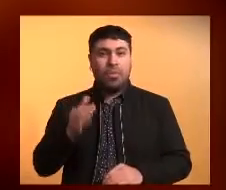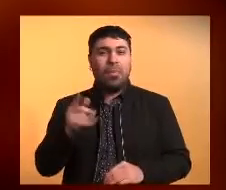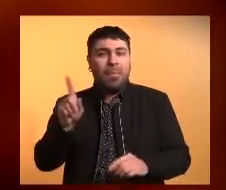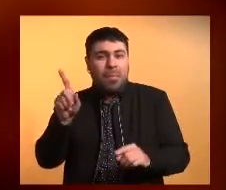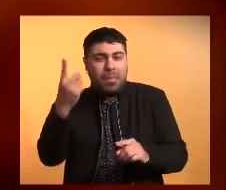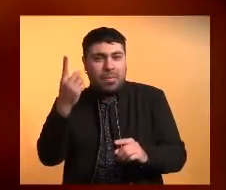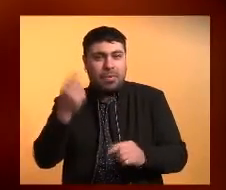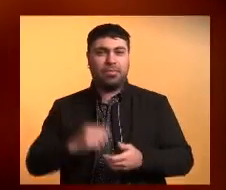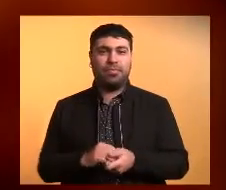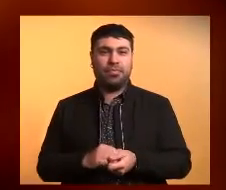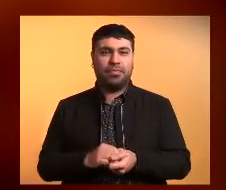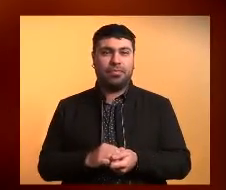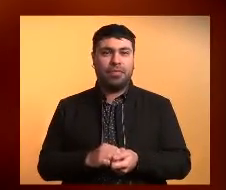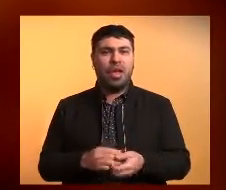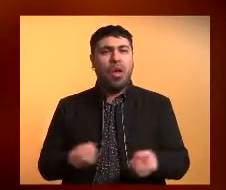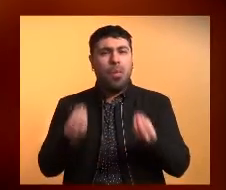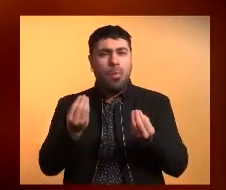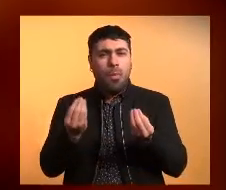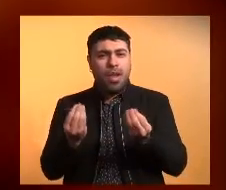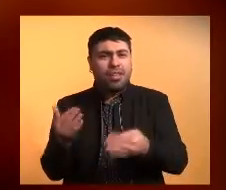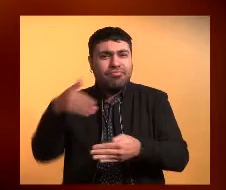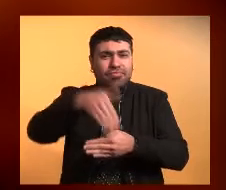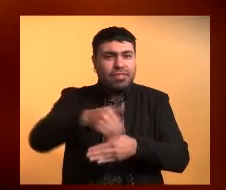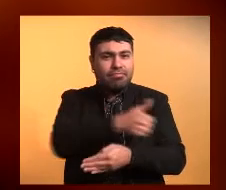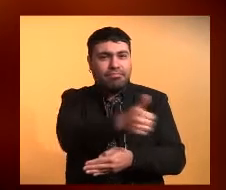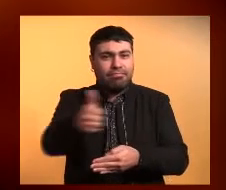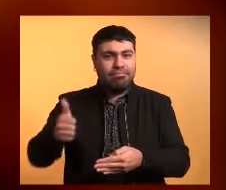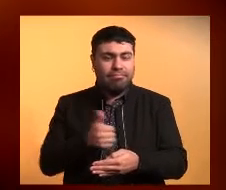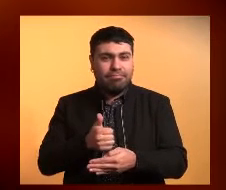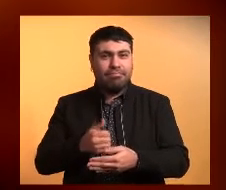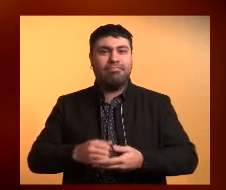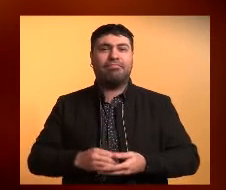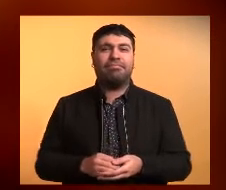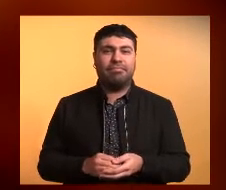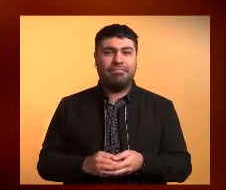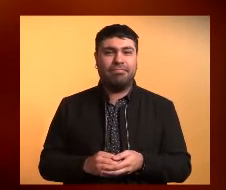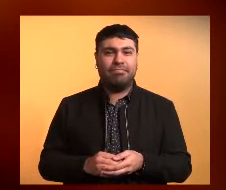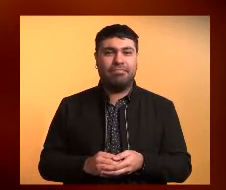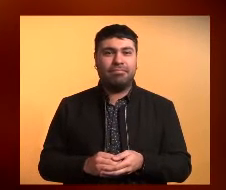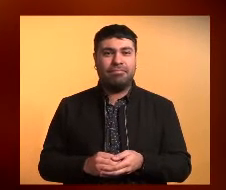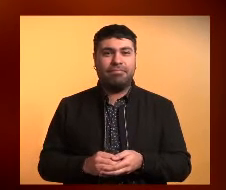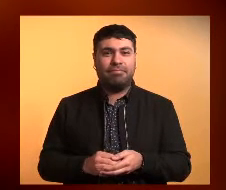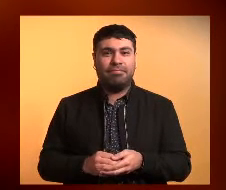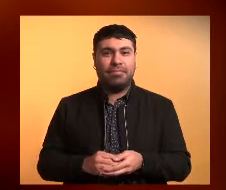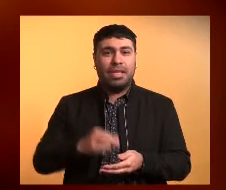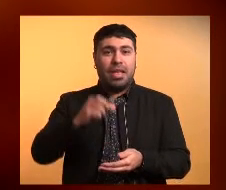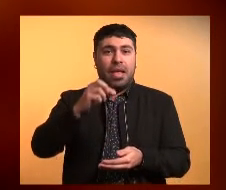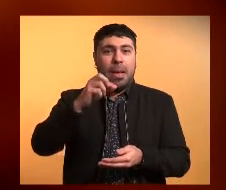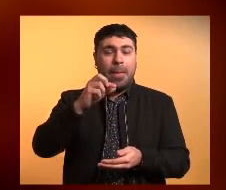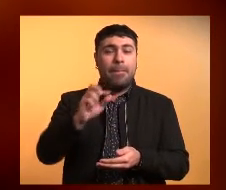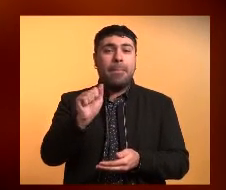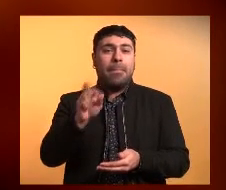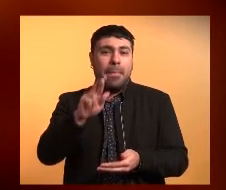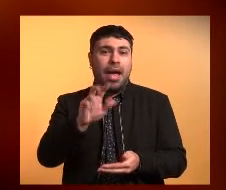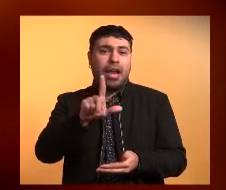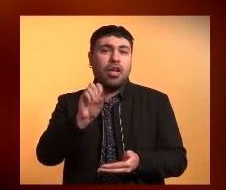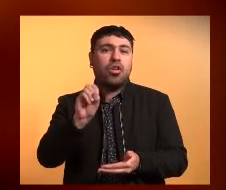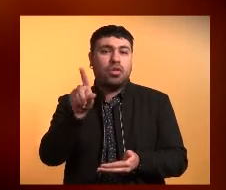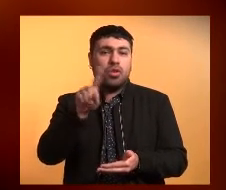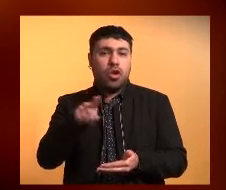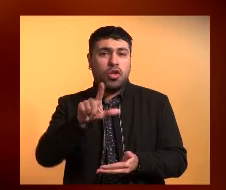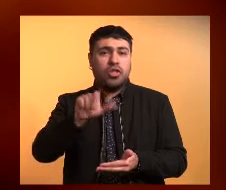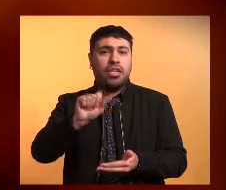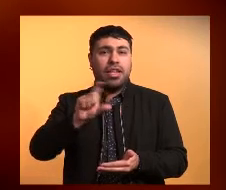que nada, darle las buenas tardes a todas y a todos. El PAR Explora los Lagos, en conjunto con la Unidad de